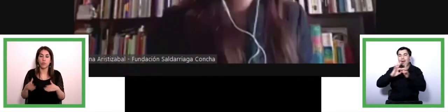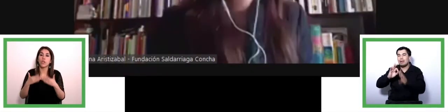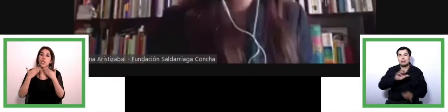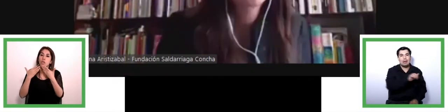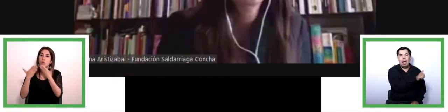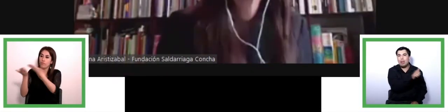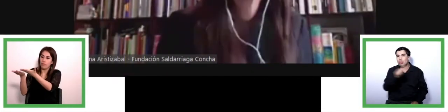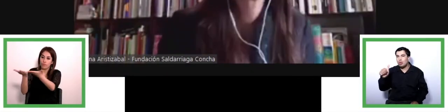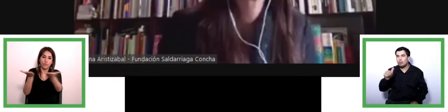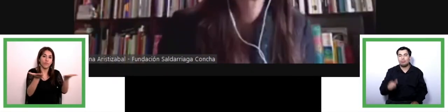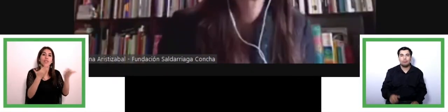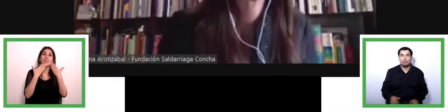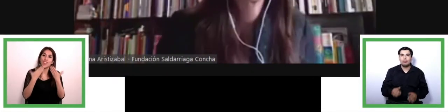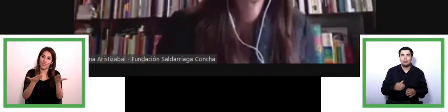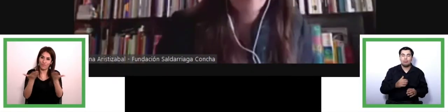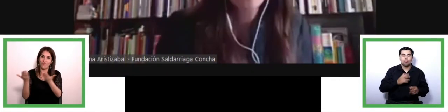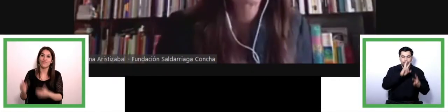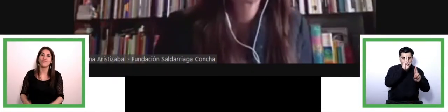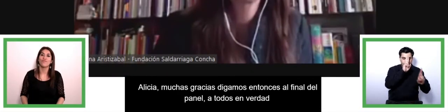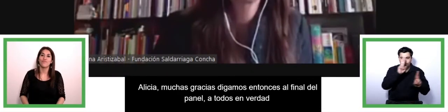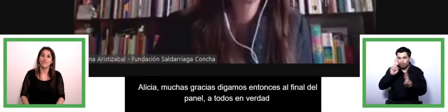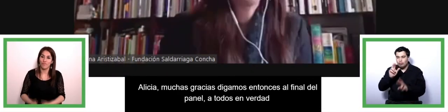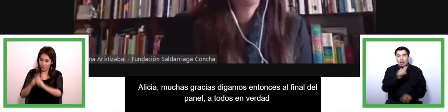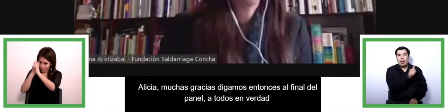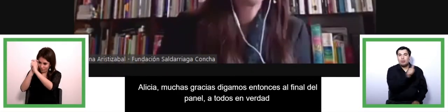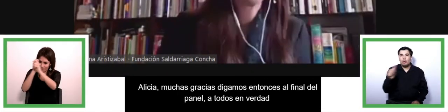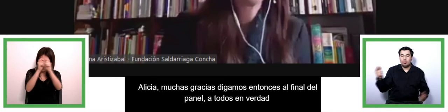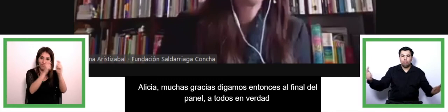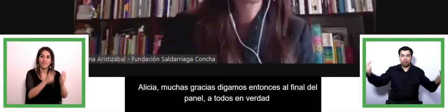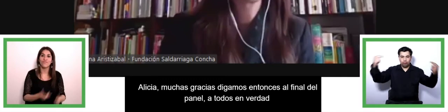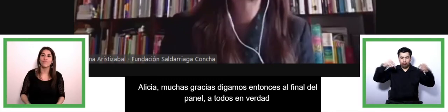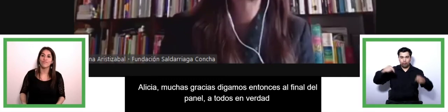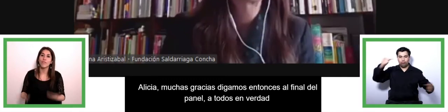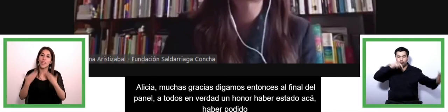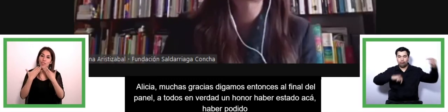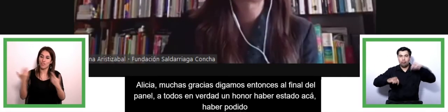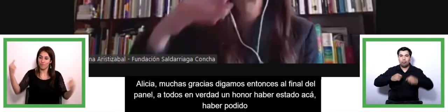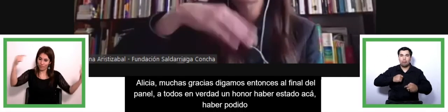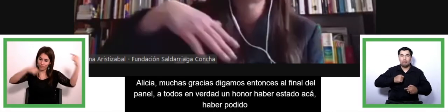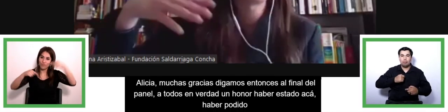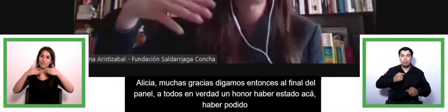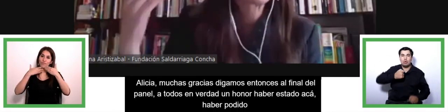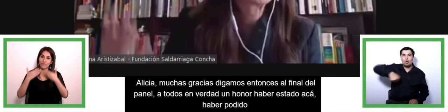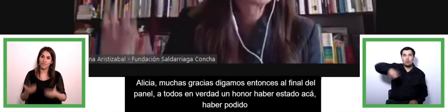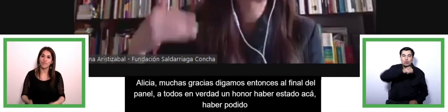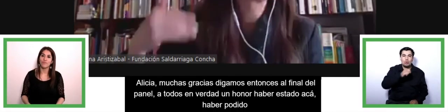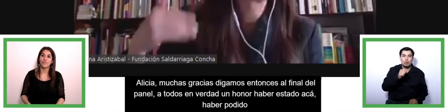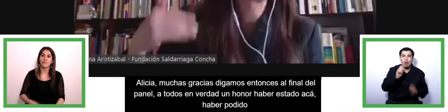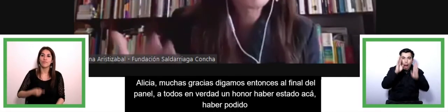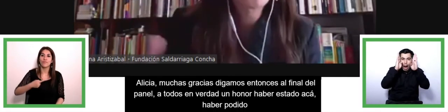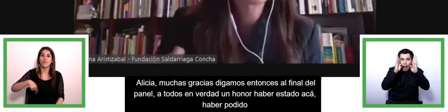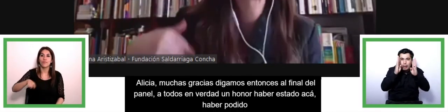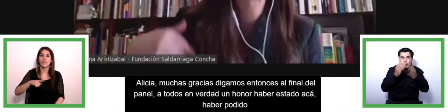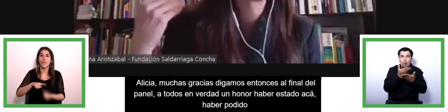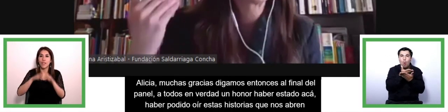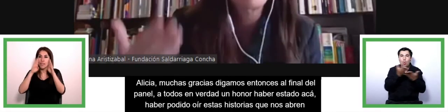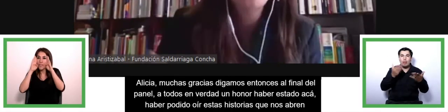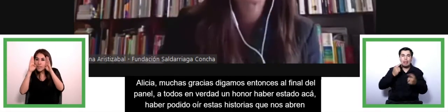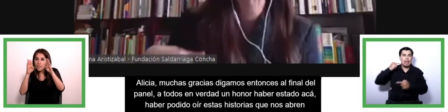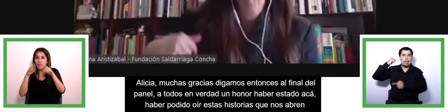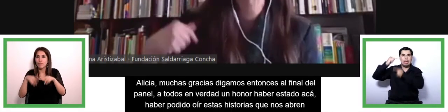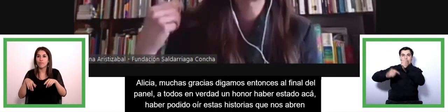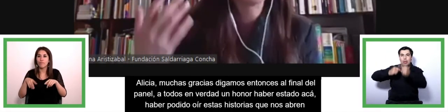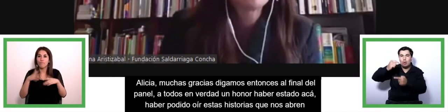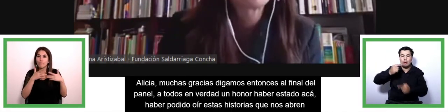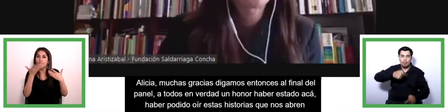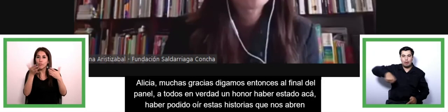podido estar acá, qué honor haber podido oír estas historias que nos abren rutas para encontrarnos, para cooperar,